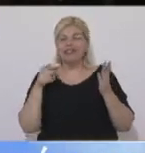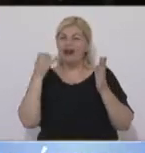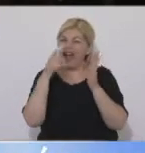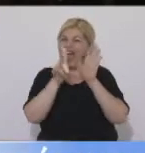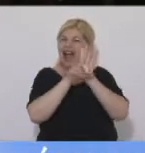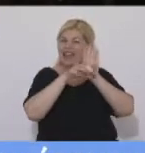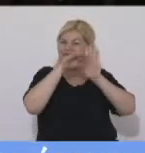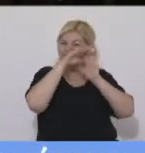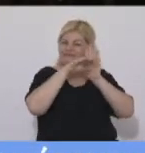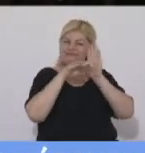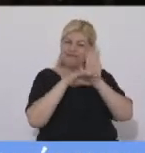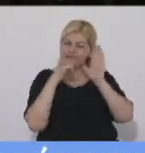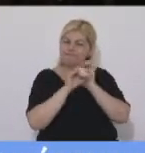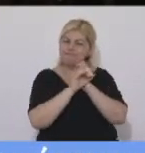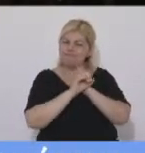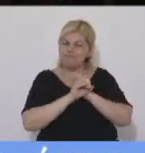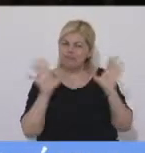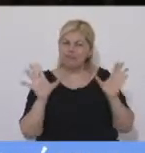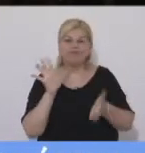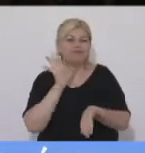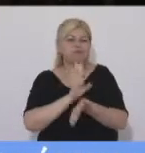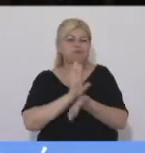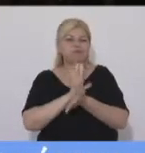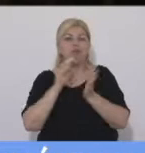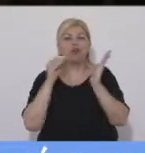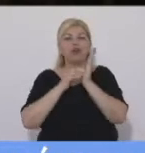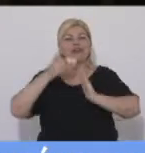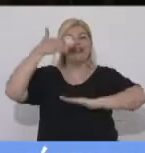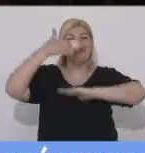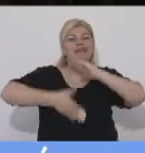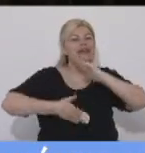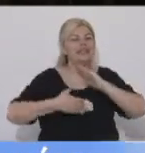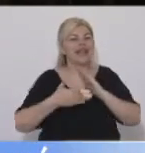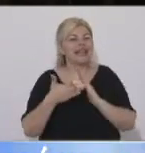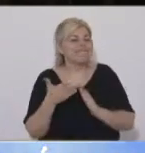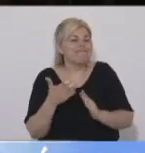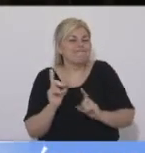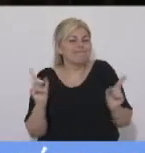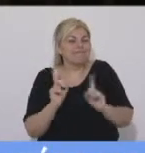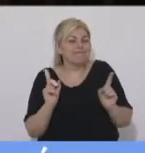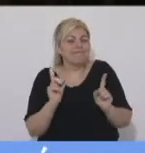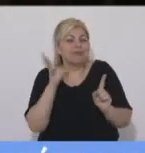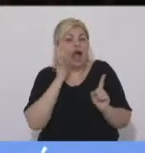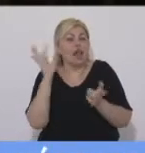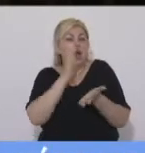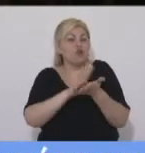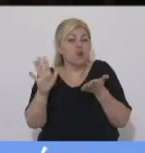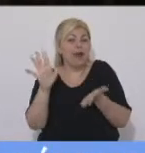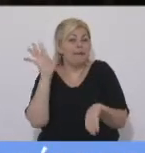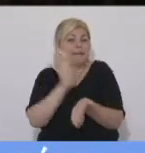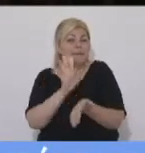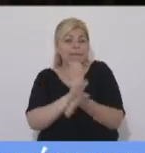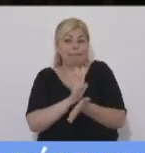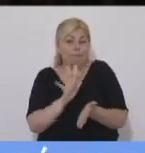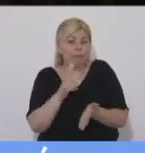y eventualmente no podríamos limitarla como prohibir algo nuevo, porque a lo mejor algo nuevo nunca es nuevo, ya es preexistente